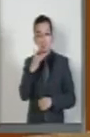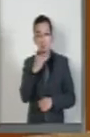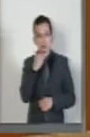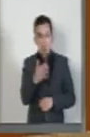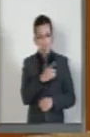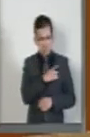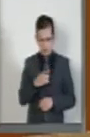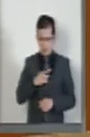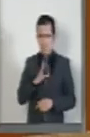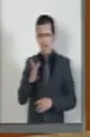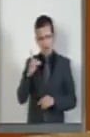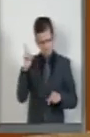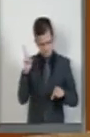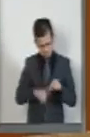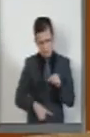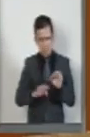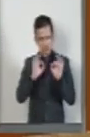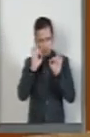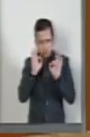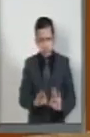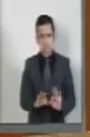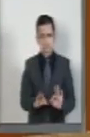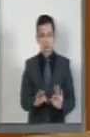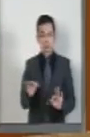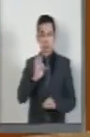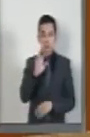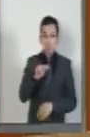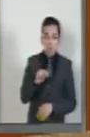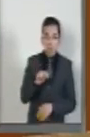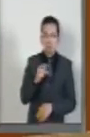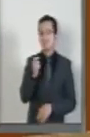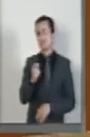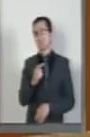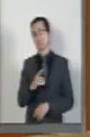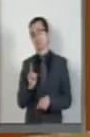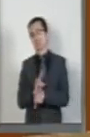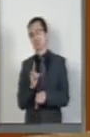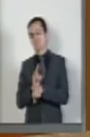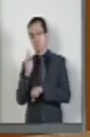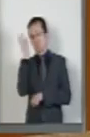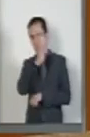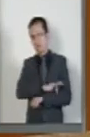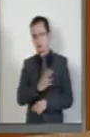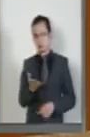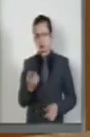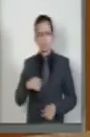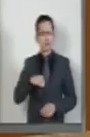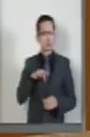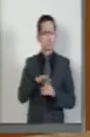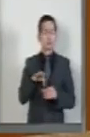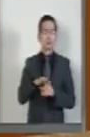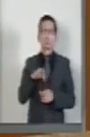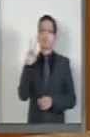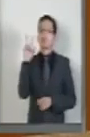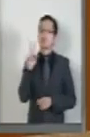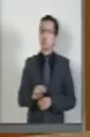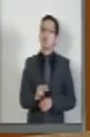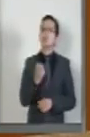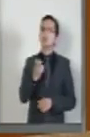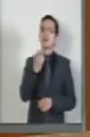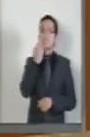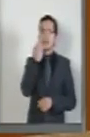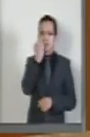de fondo o es una simple simulación. Queremos con nuestro voto en contra decir que